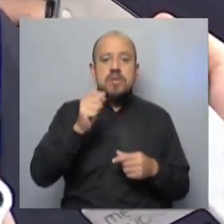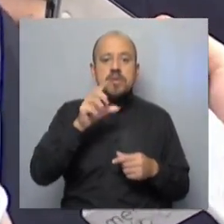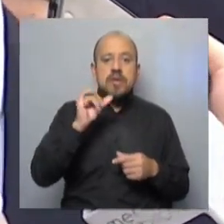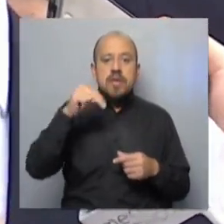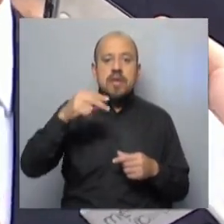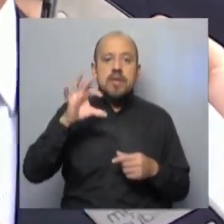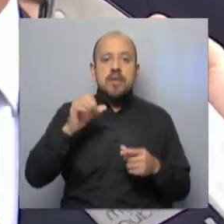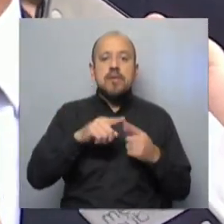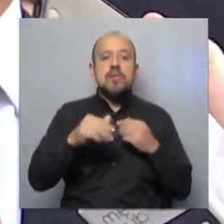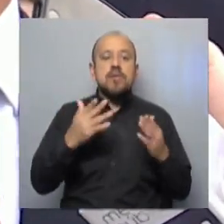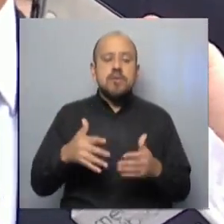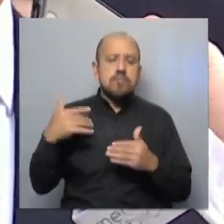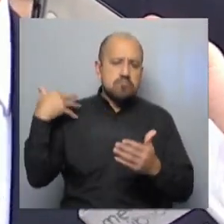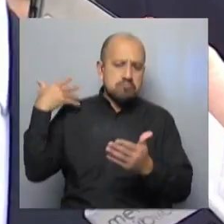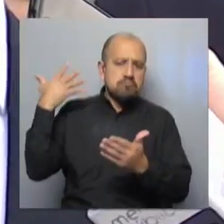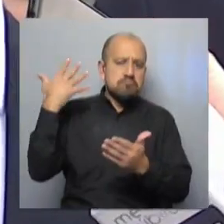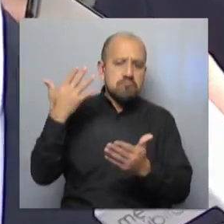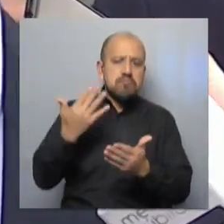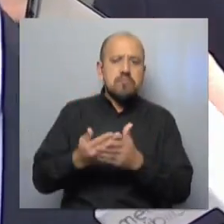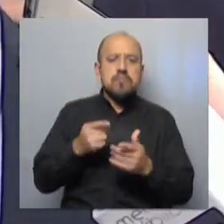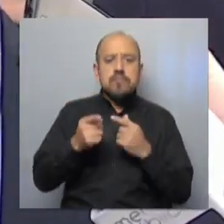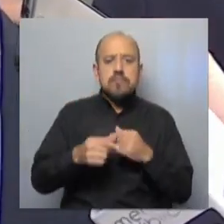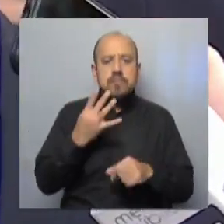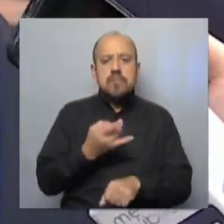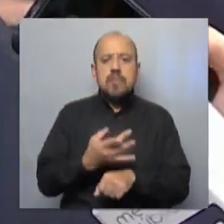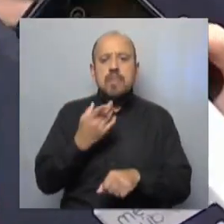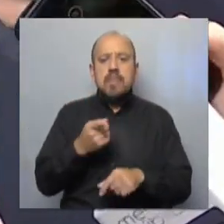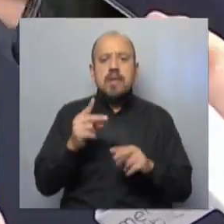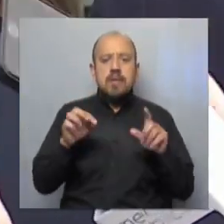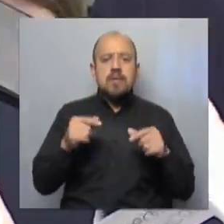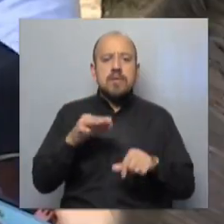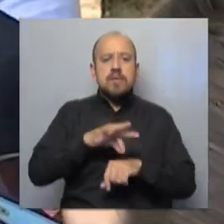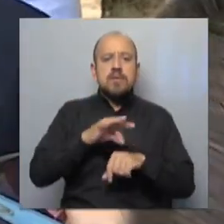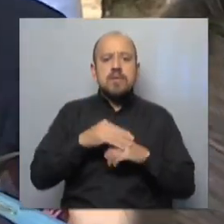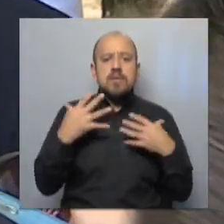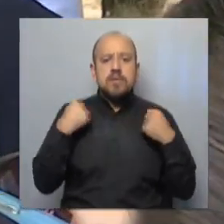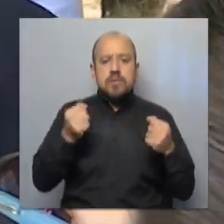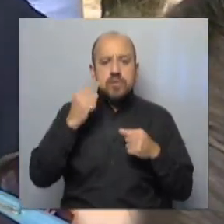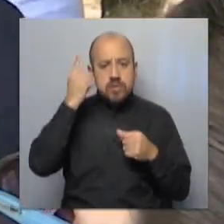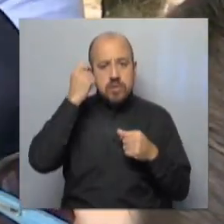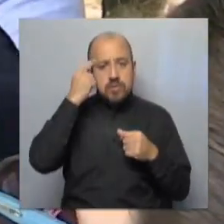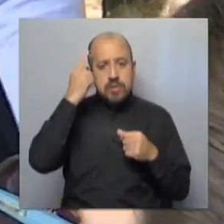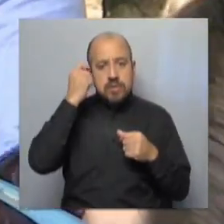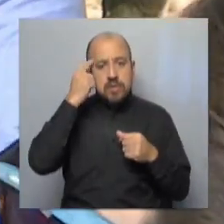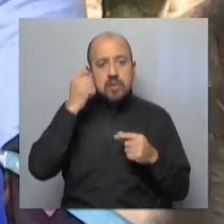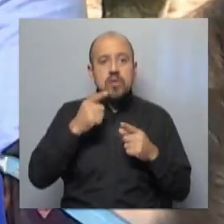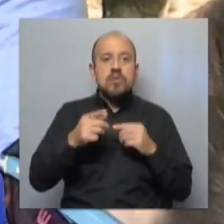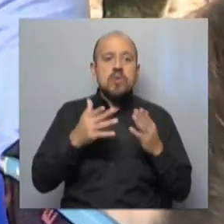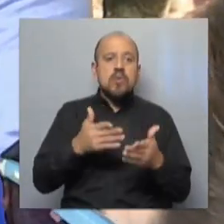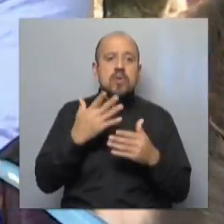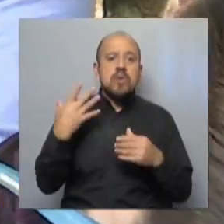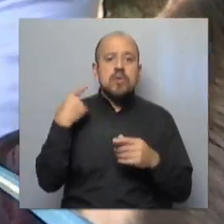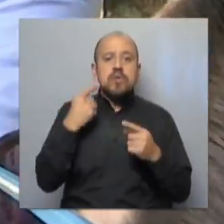destacando la larga trayectoria de este profesional en el área médica con gran experiencia textuales palabras como